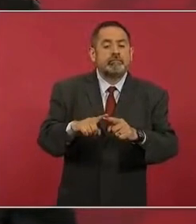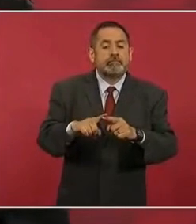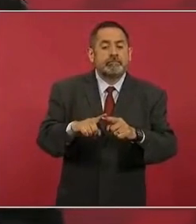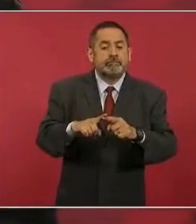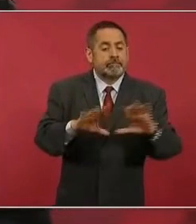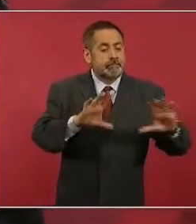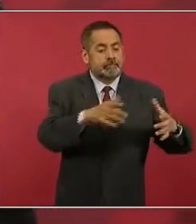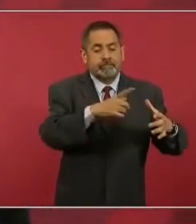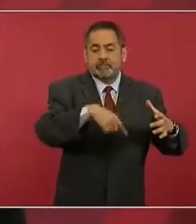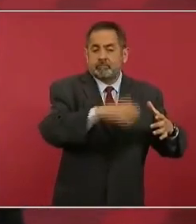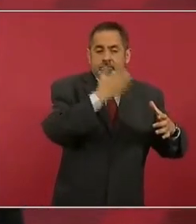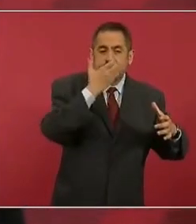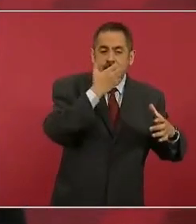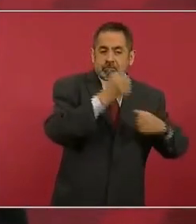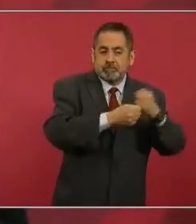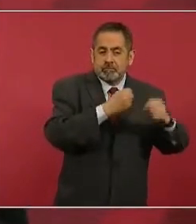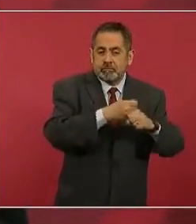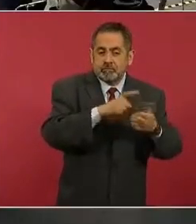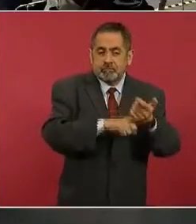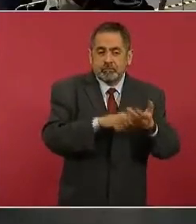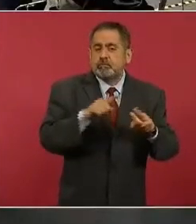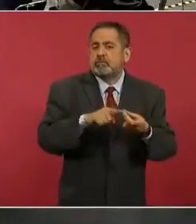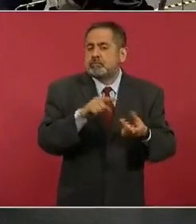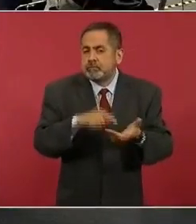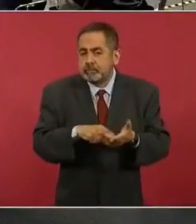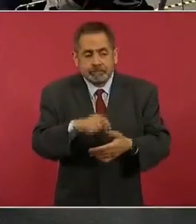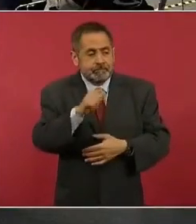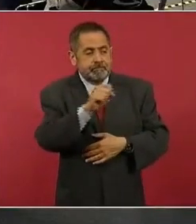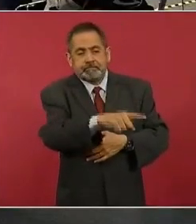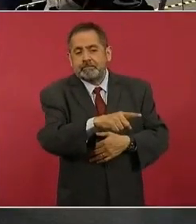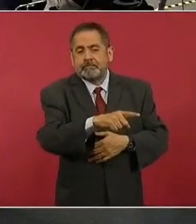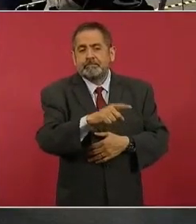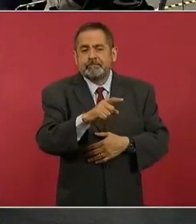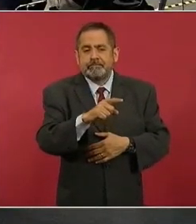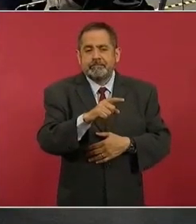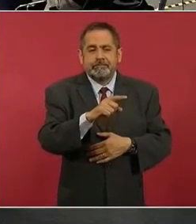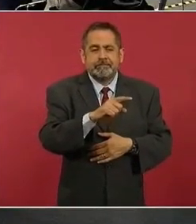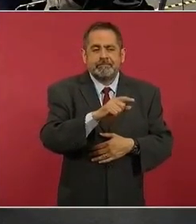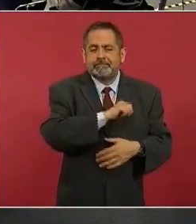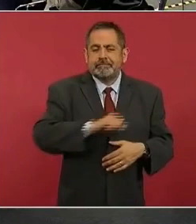del bloque conservador en Benito Juárez, el primer lugar.